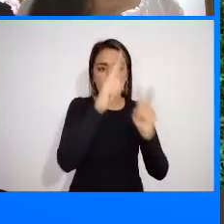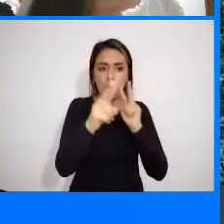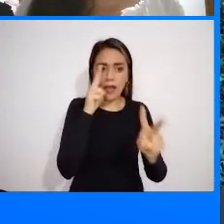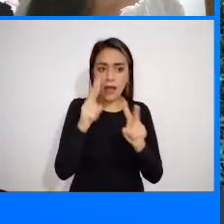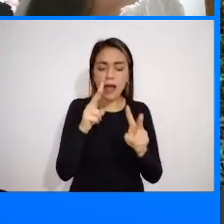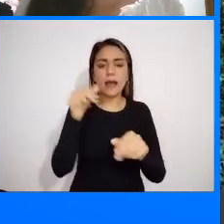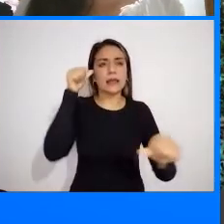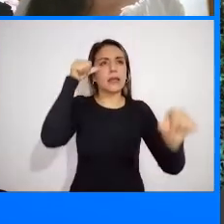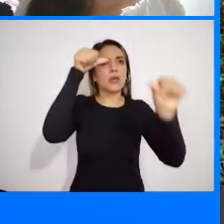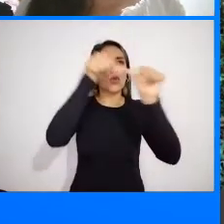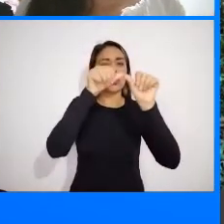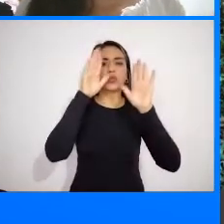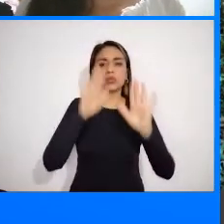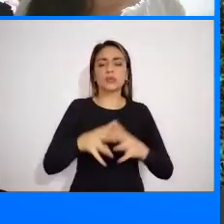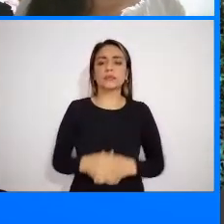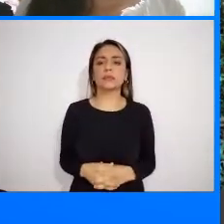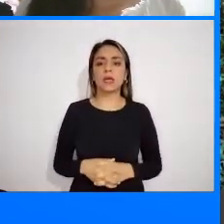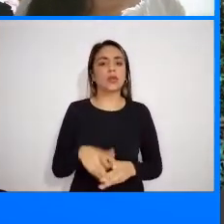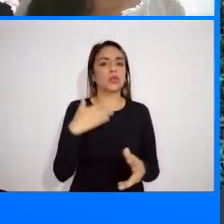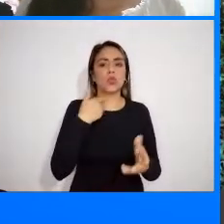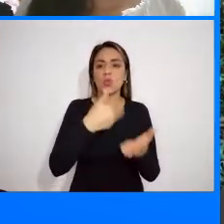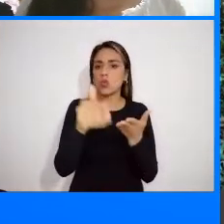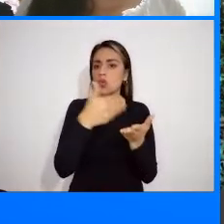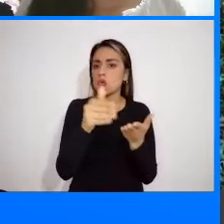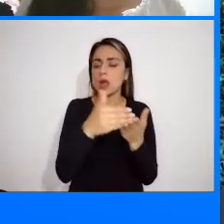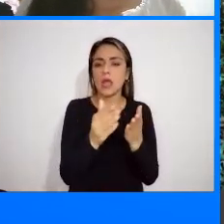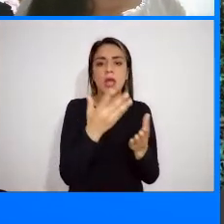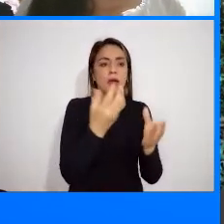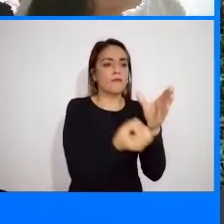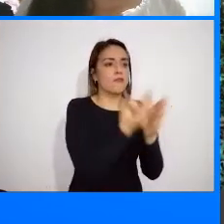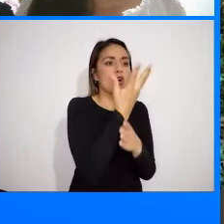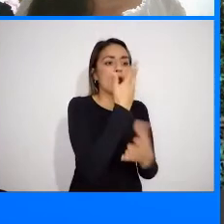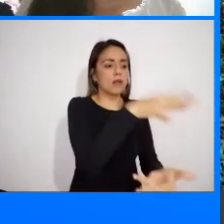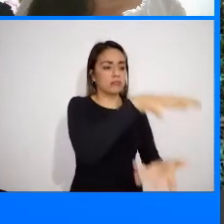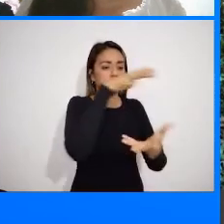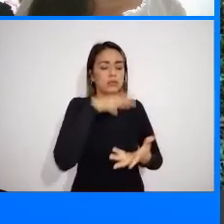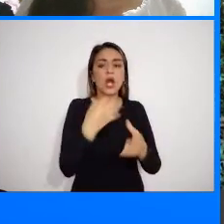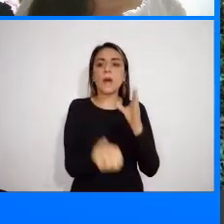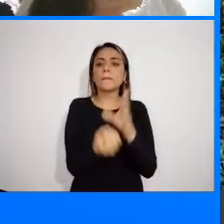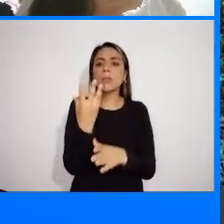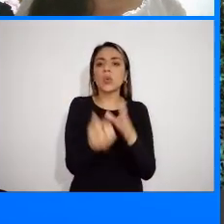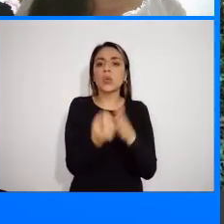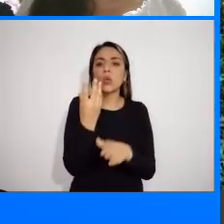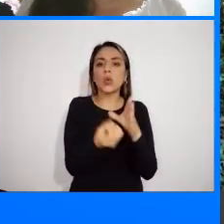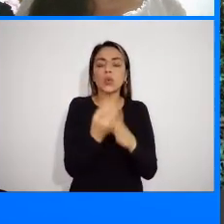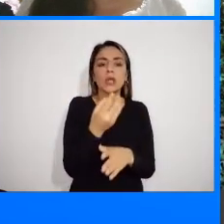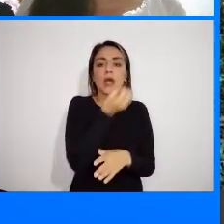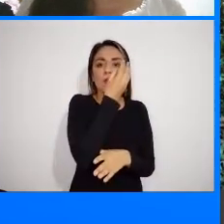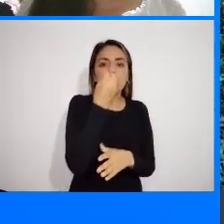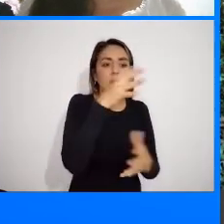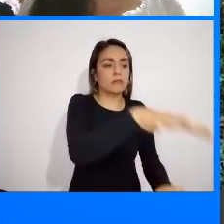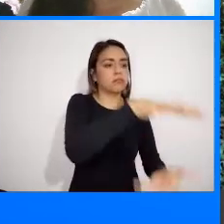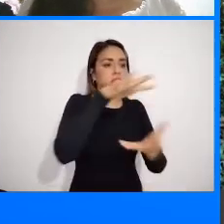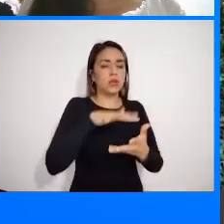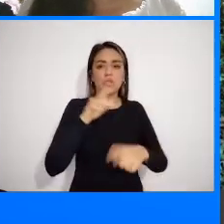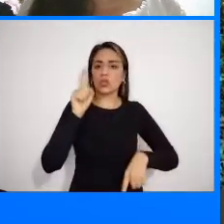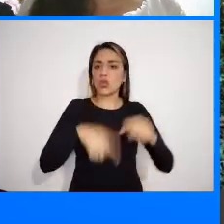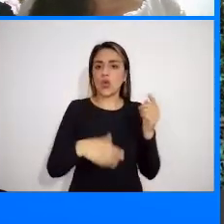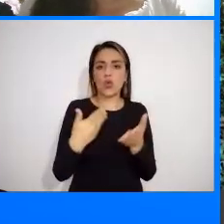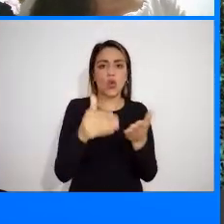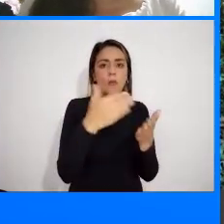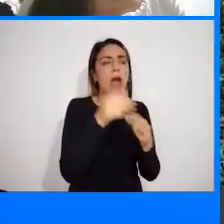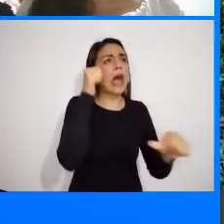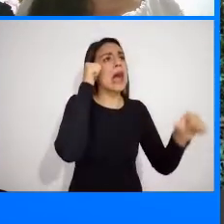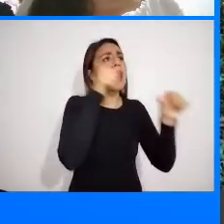recuerdos. No compra ni flora ni fauna ni productos derivados de la flora y la fauna. No se lleva el